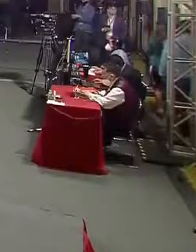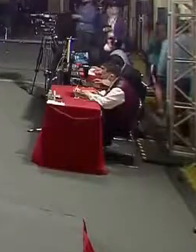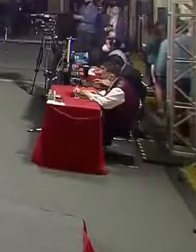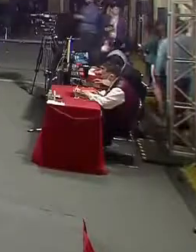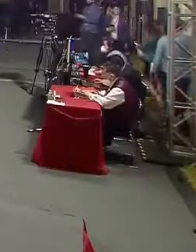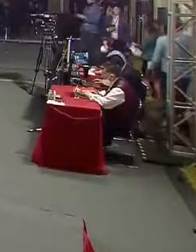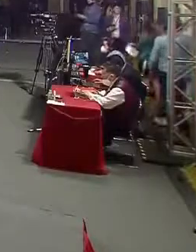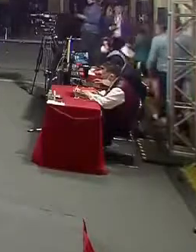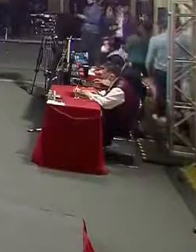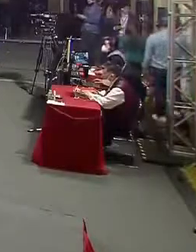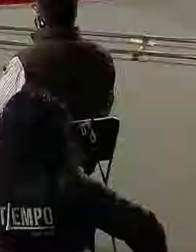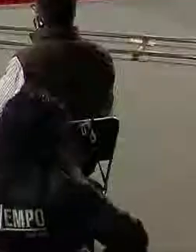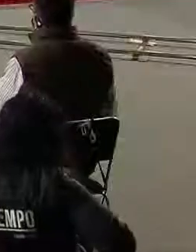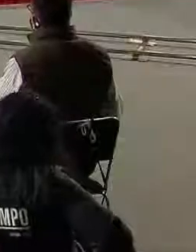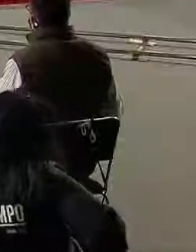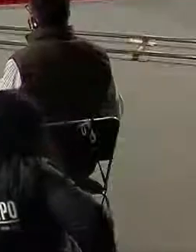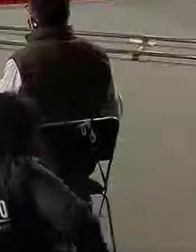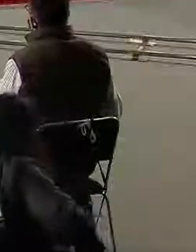Les gané.